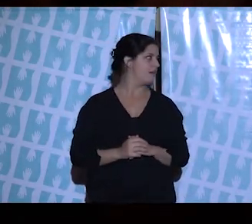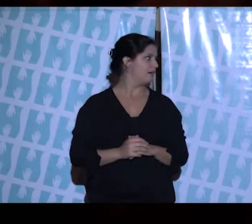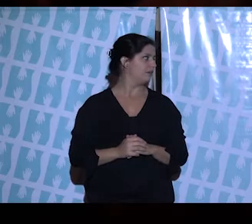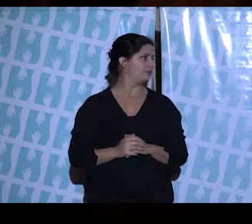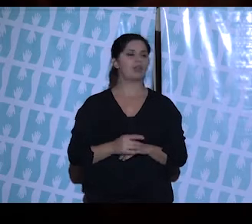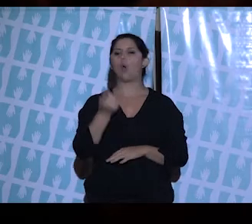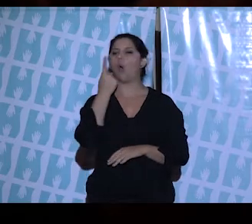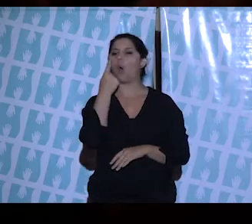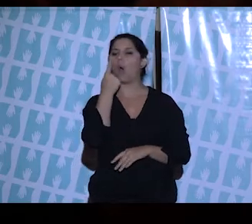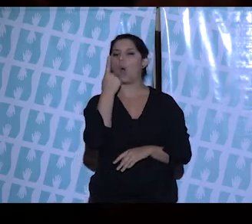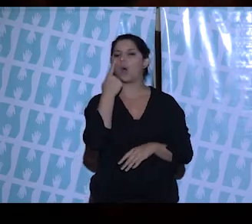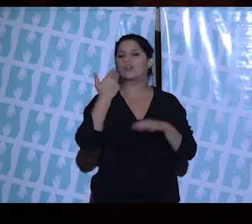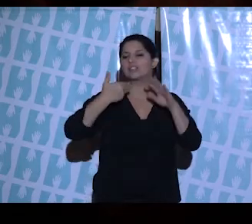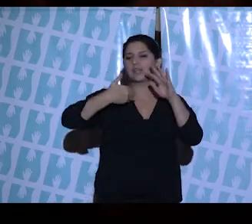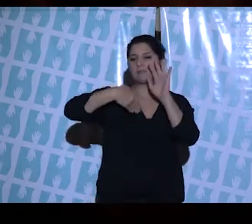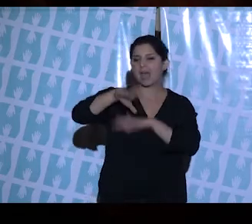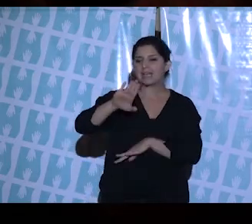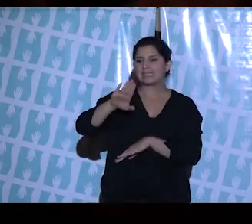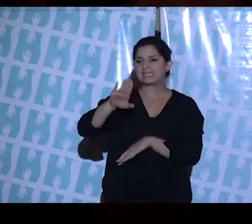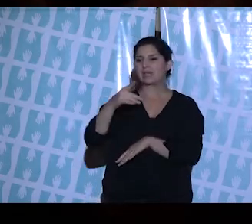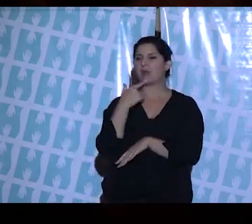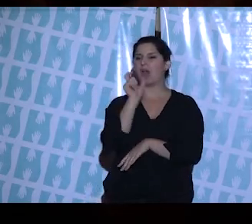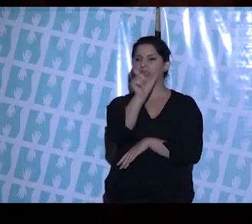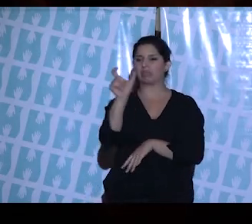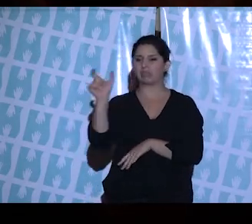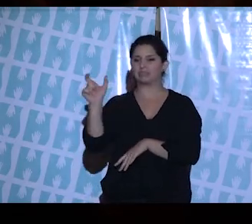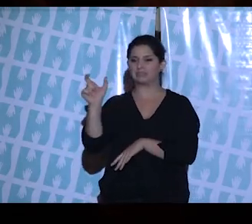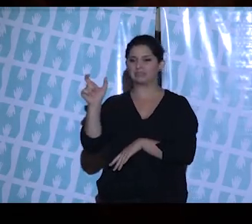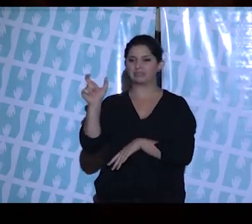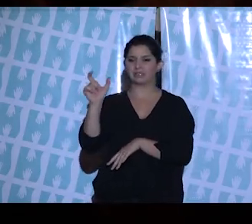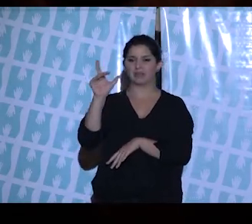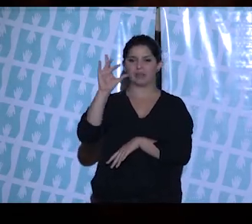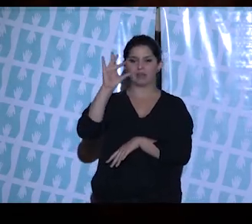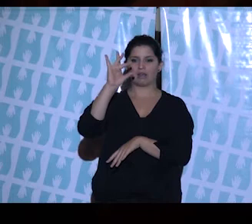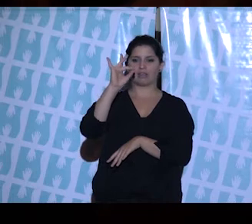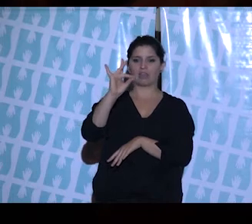Se la conoce más por la sigla en inglés DBS.